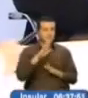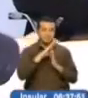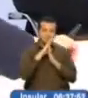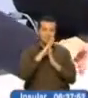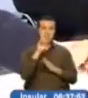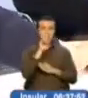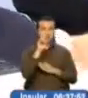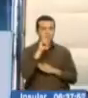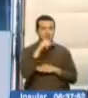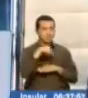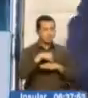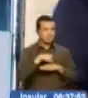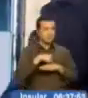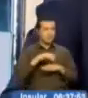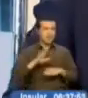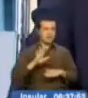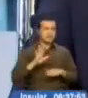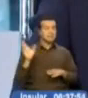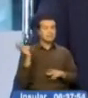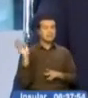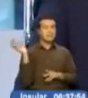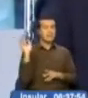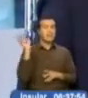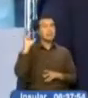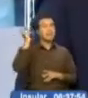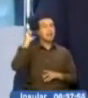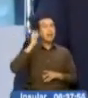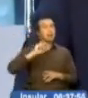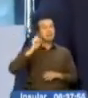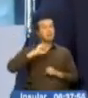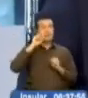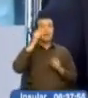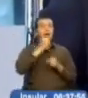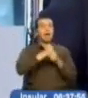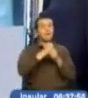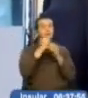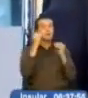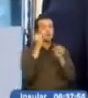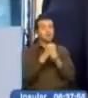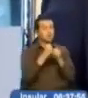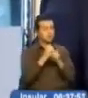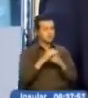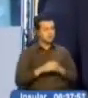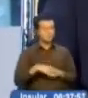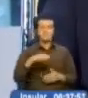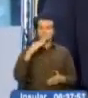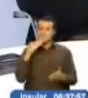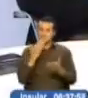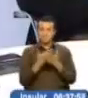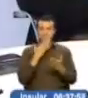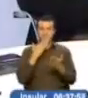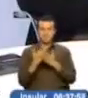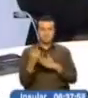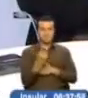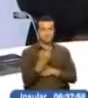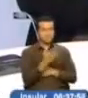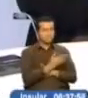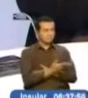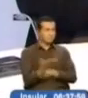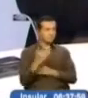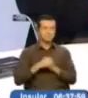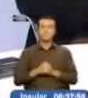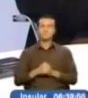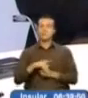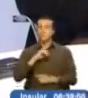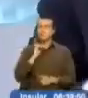viernes, voy a poner aquí un gran despertador. Café. Sí, y café, mucho café. Bueno, muchas gracias, David. Muchas gracias, Emi. Y a ustedes, amigos televidentes. Y